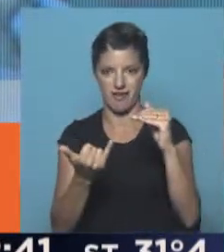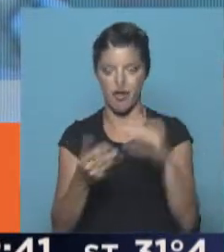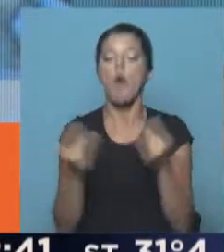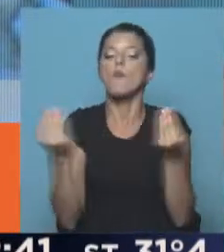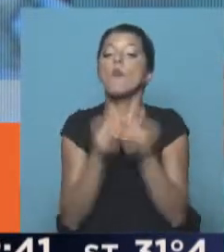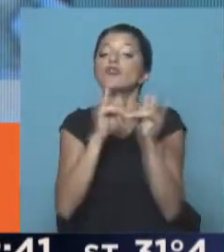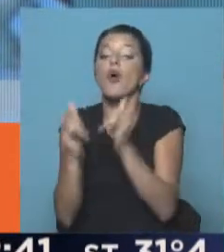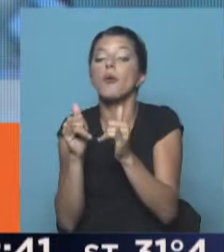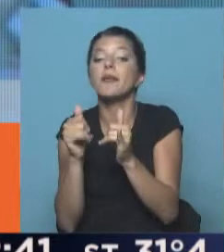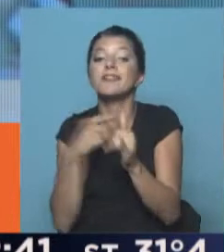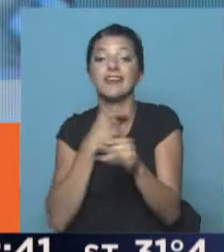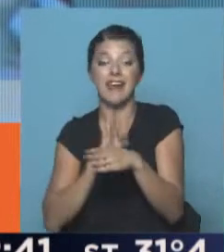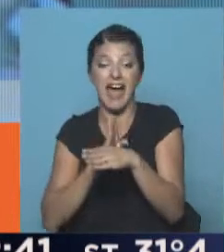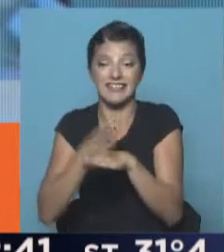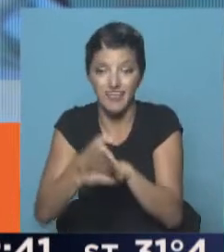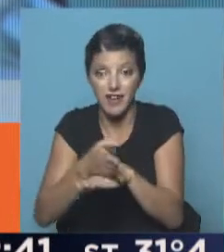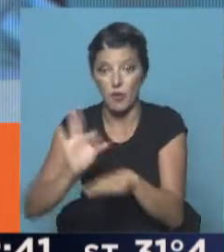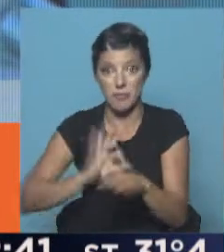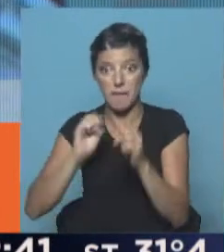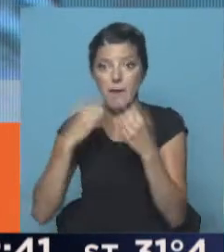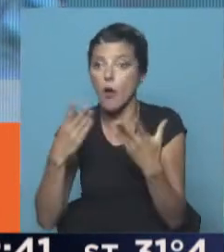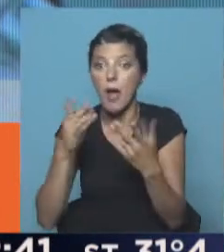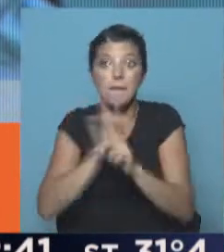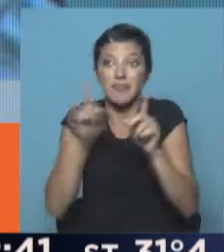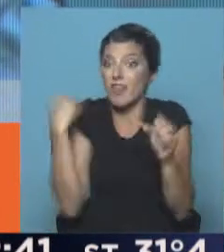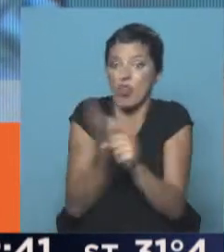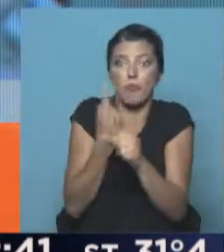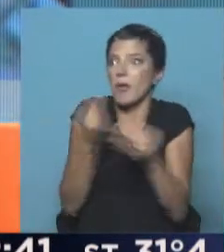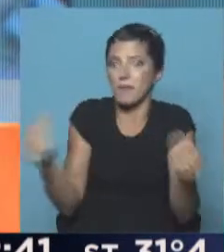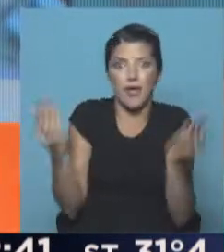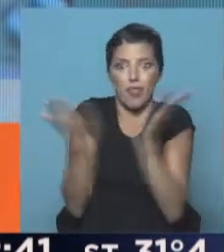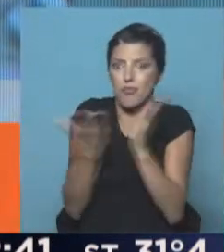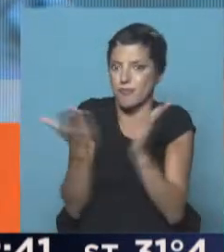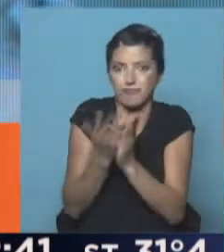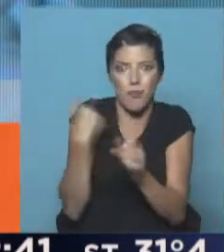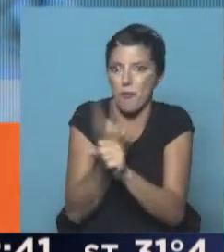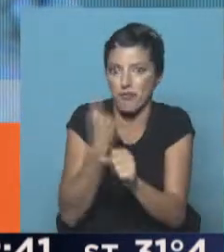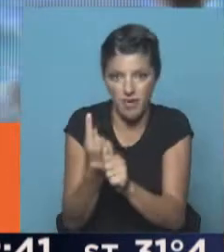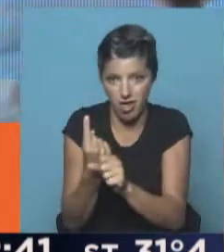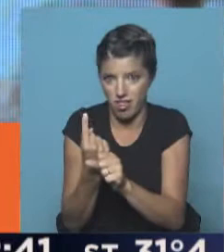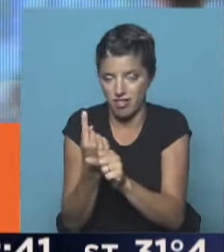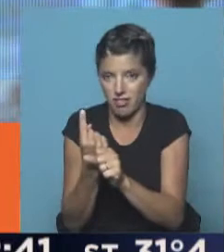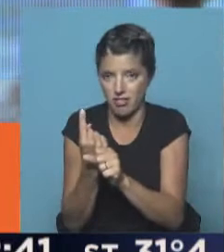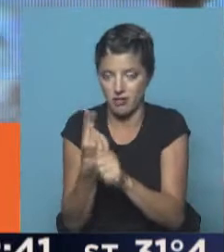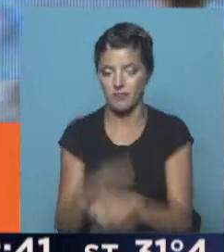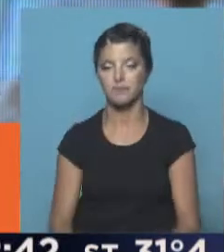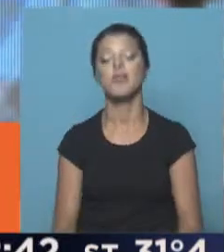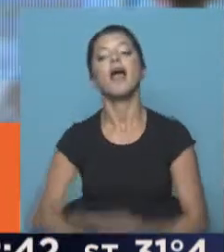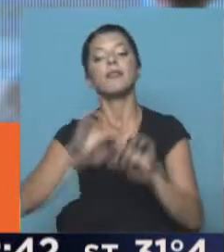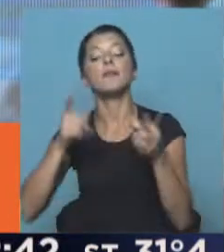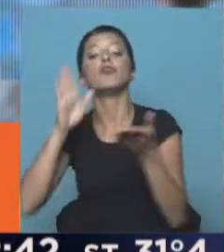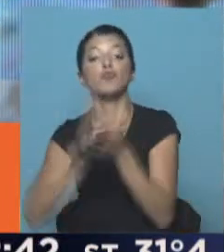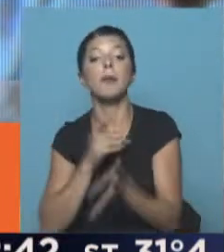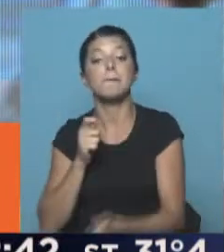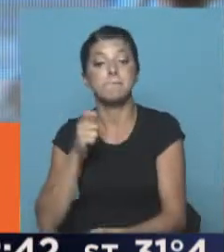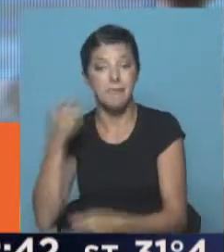mejor se le veía imposibilitada por el tema la educación así como en el tema de las pensiones y sus jubilaciones